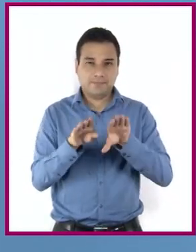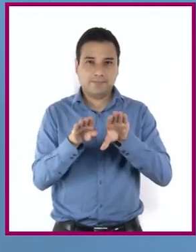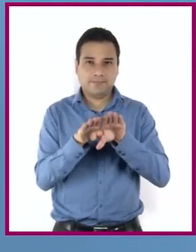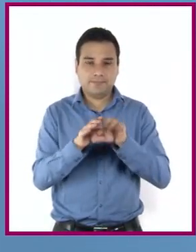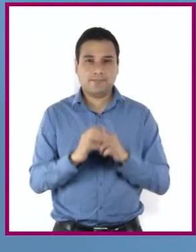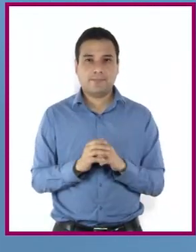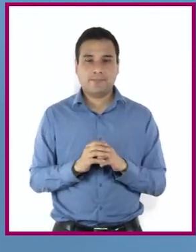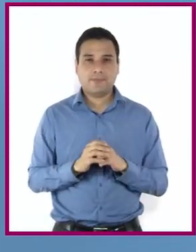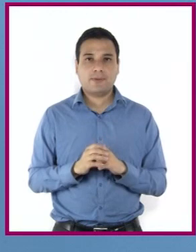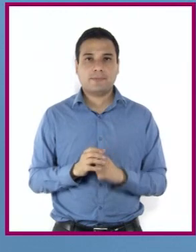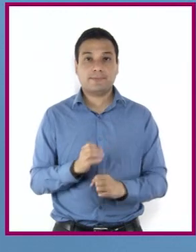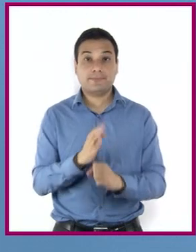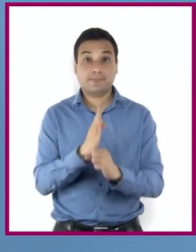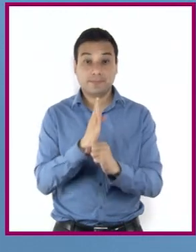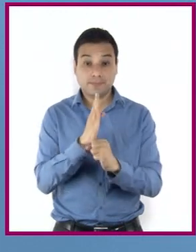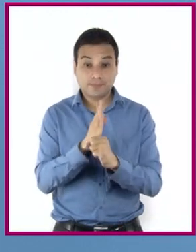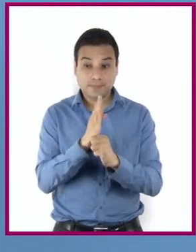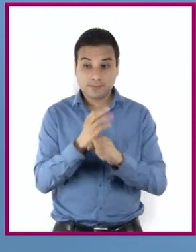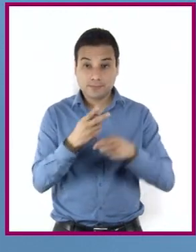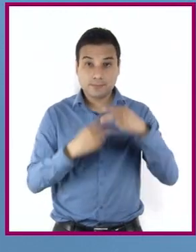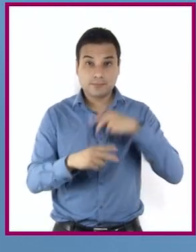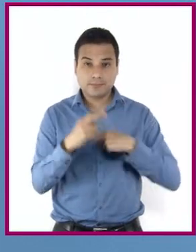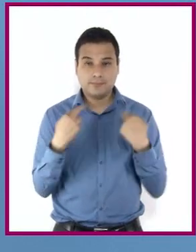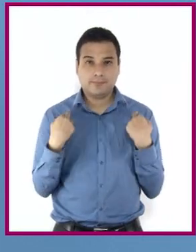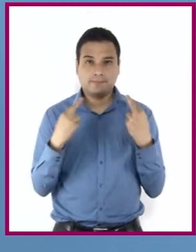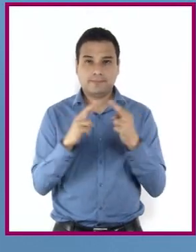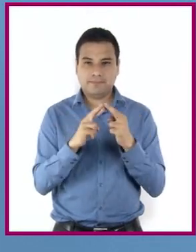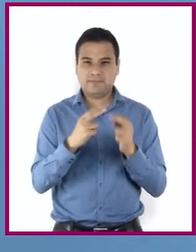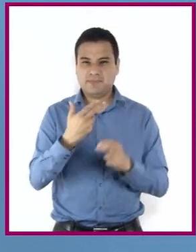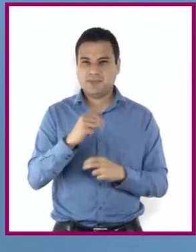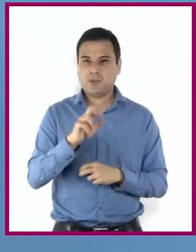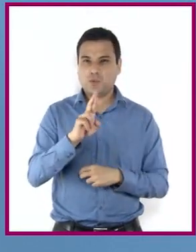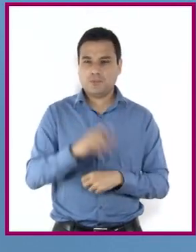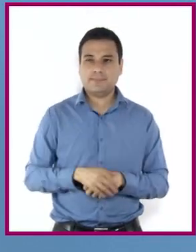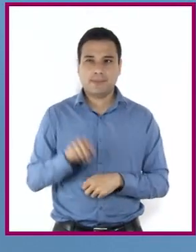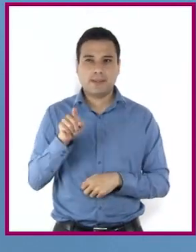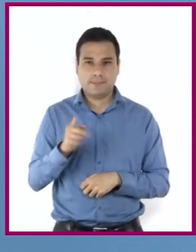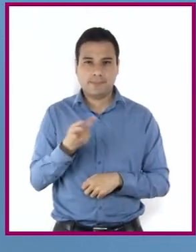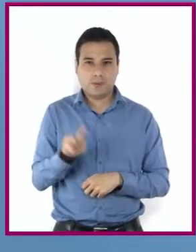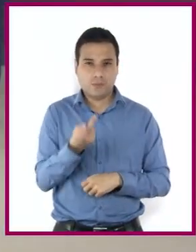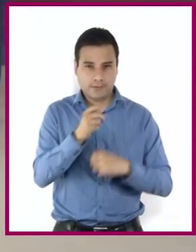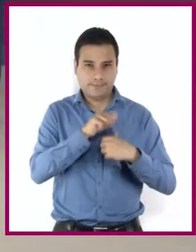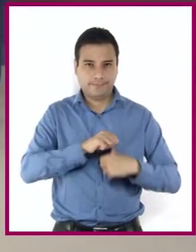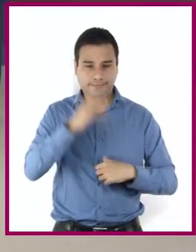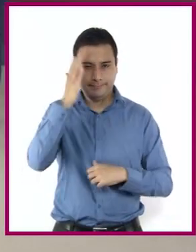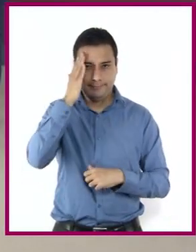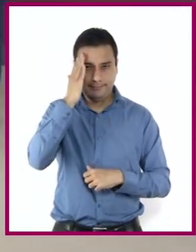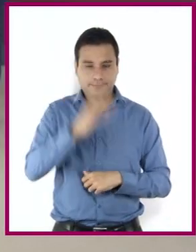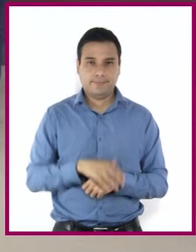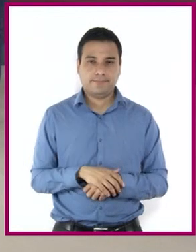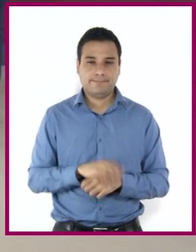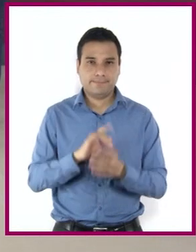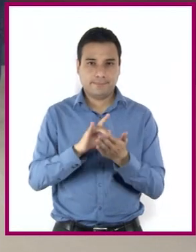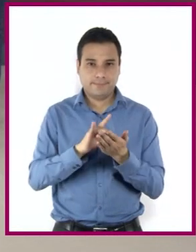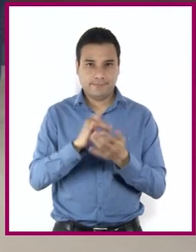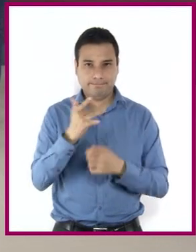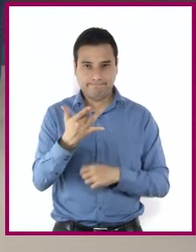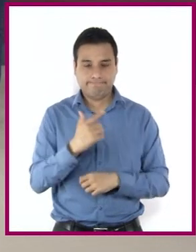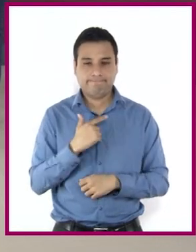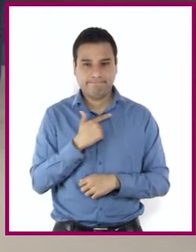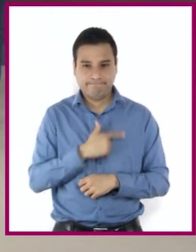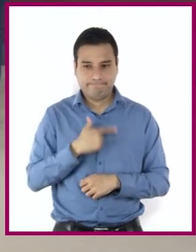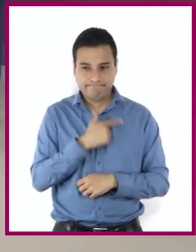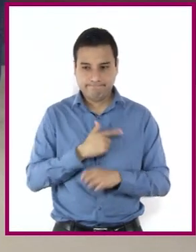esta ocasión, también nos acompaña el maestro Héctor, quien realizará las preguntas el día de hoy. Gracias, es un gusto